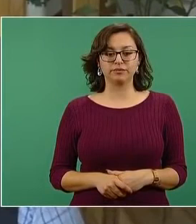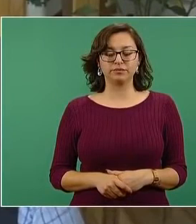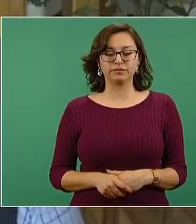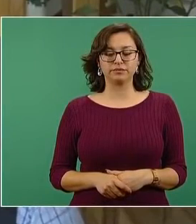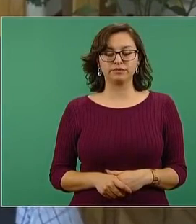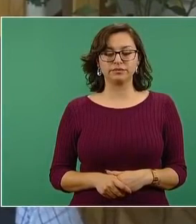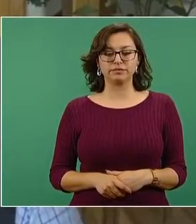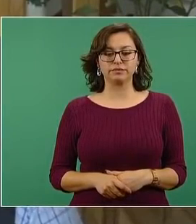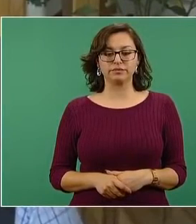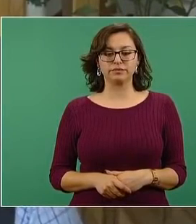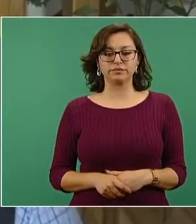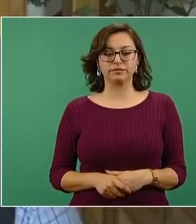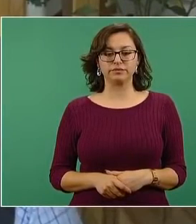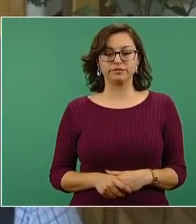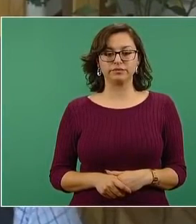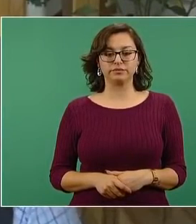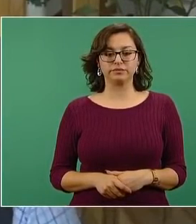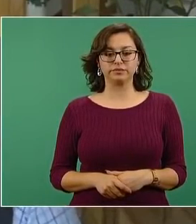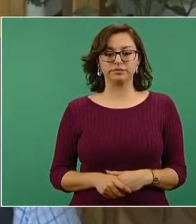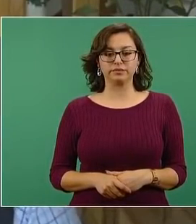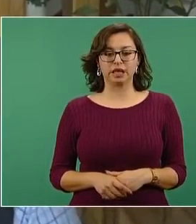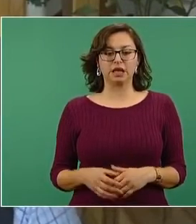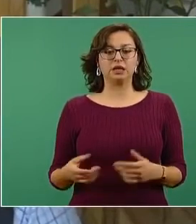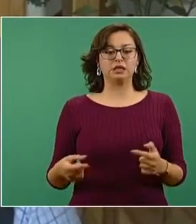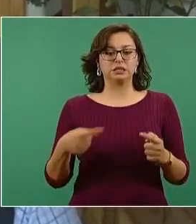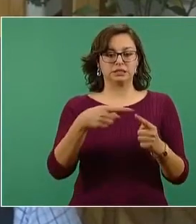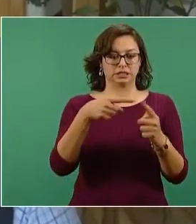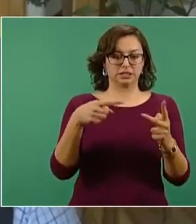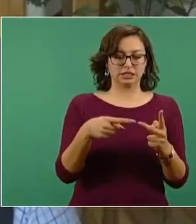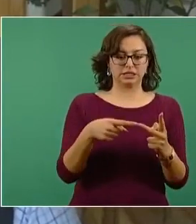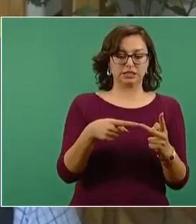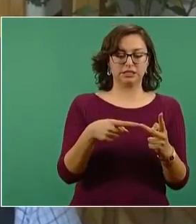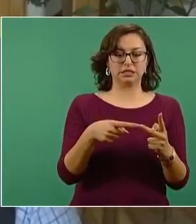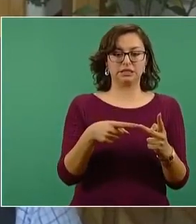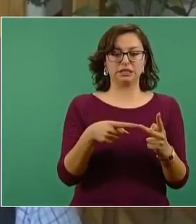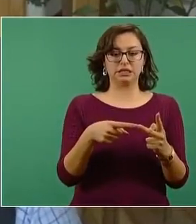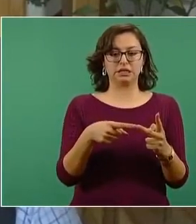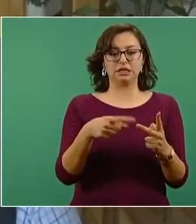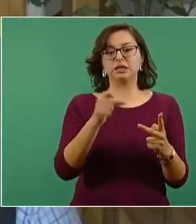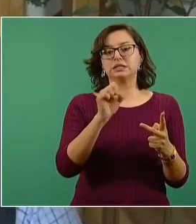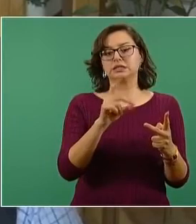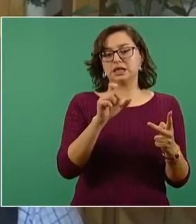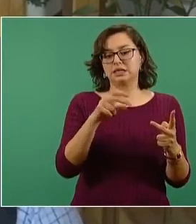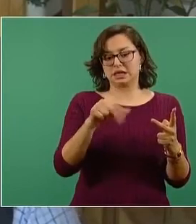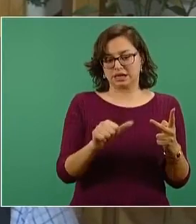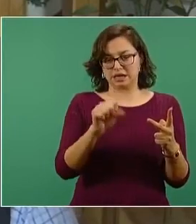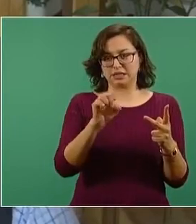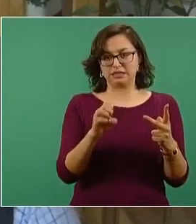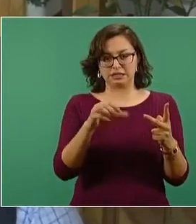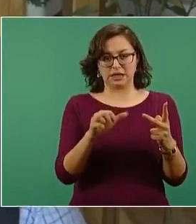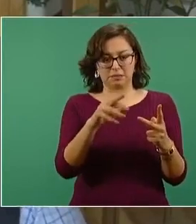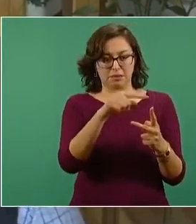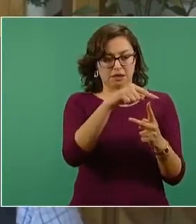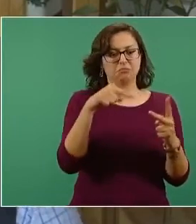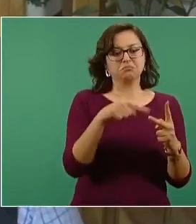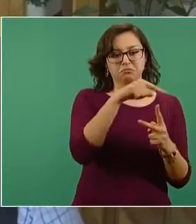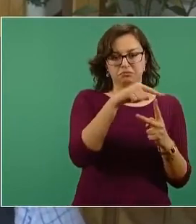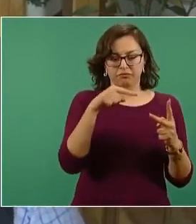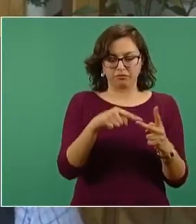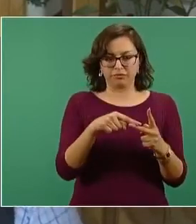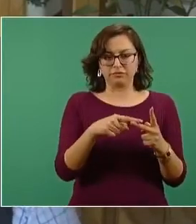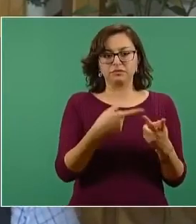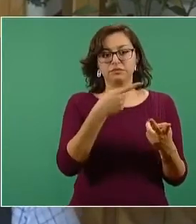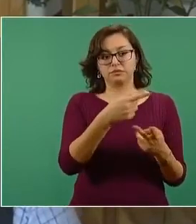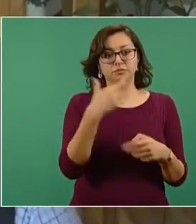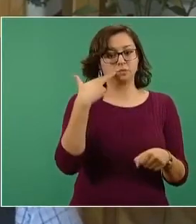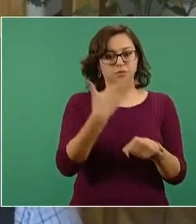Los secretarios de Defensa se encuentran bajo un seguimiento precisamente de sanidad militar, sanidad naval. Ellos son los que llevan